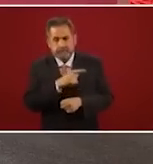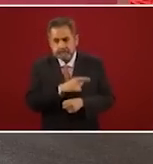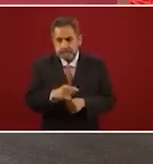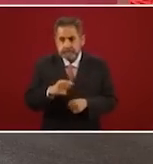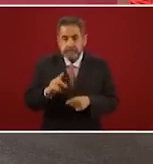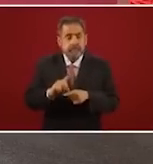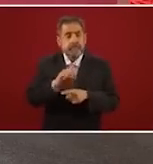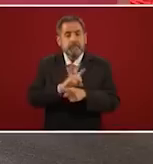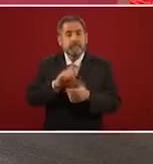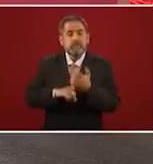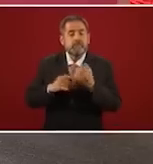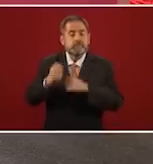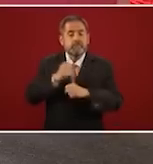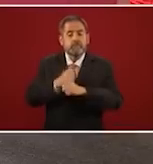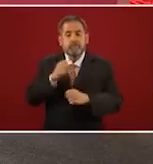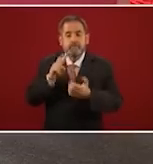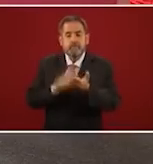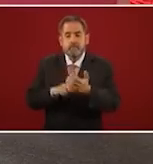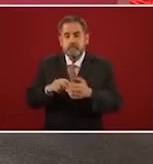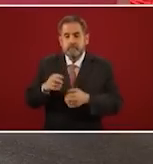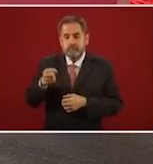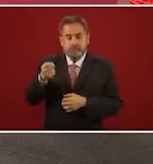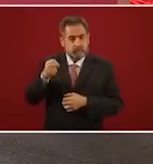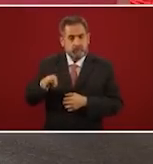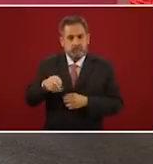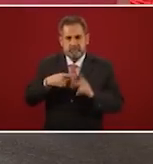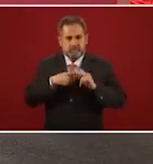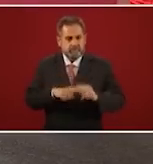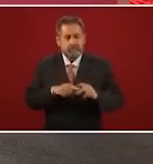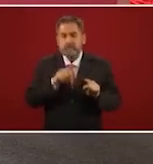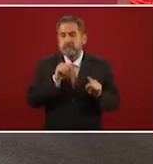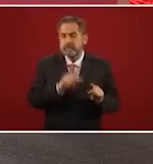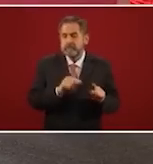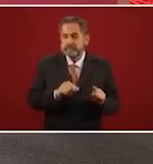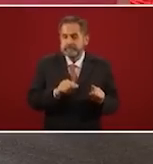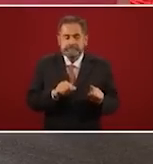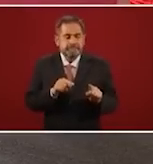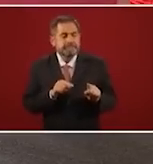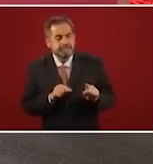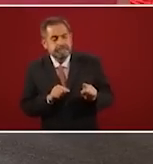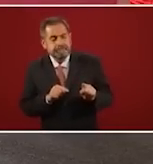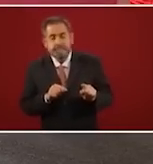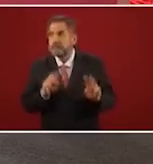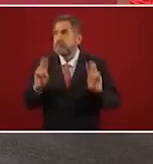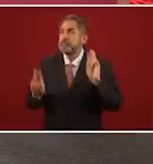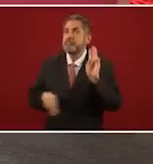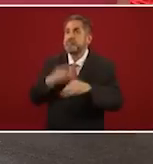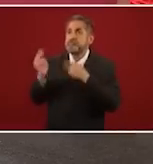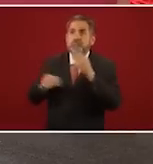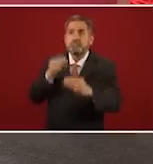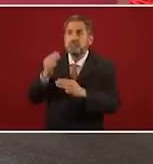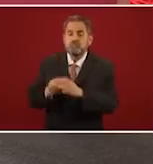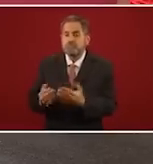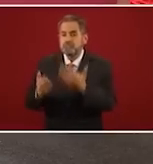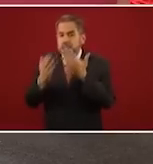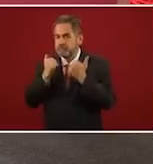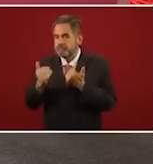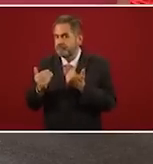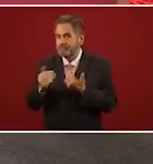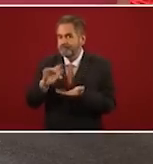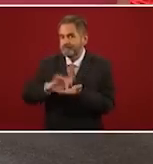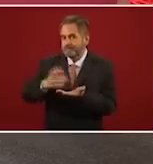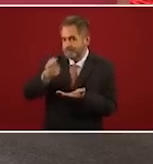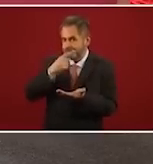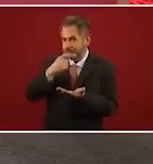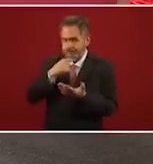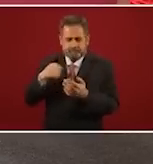desde 2019, desde el inicio de 2019, un problema mundial de escasez de ciertos medicamentos, por